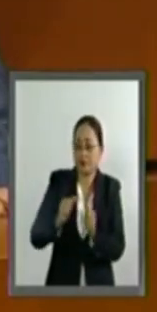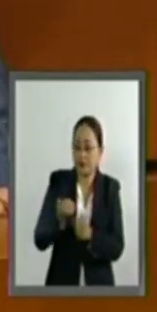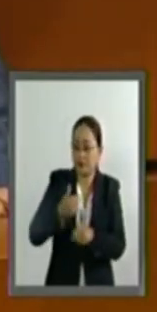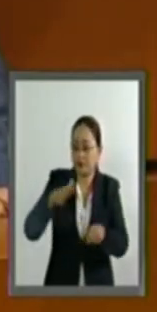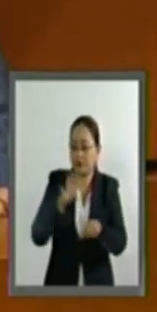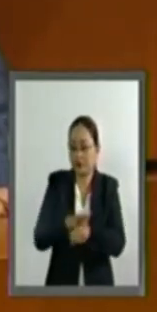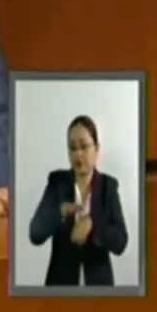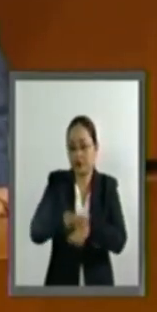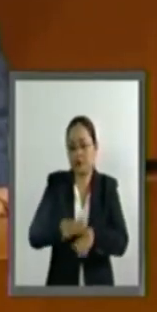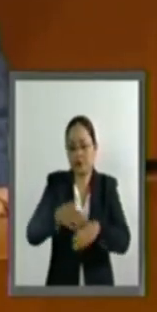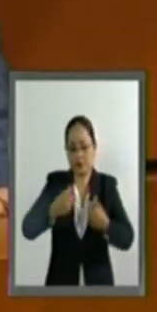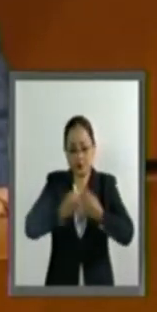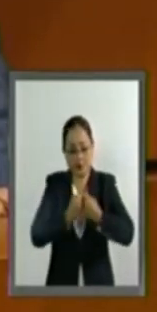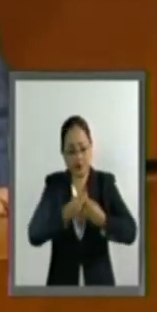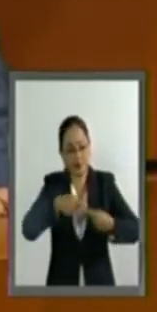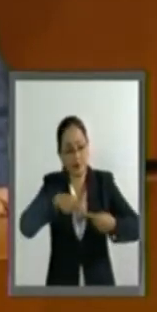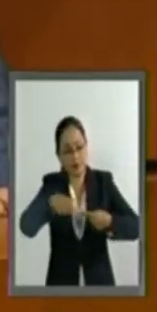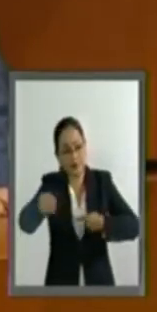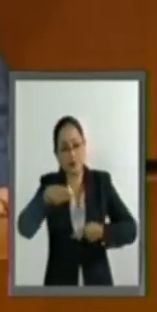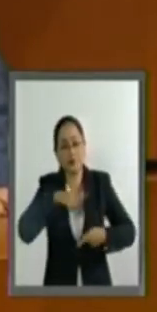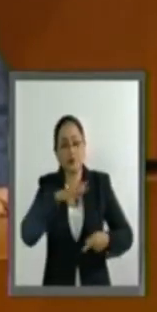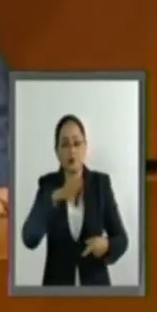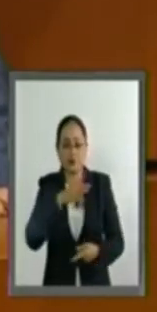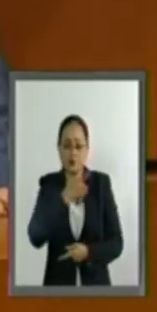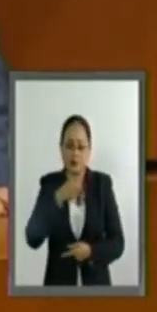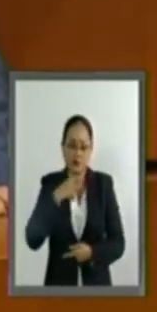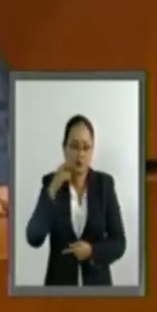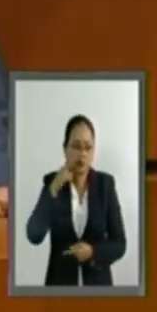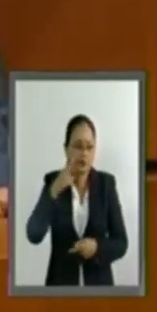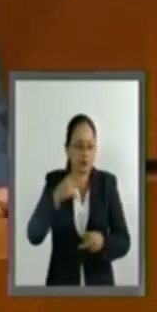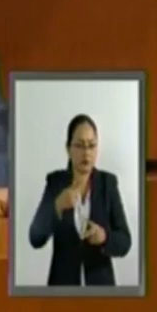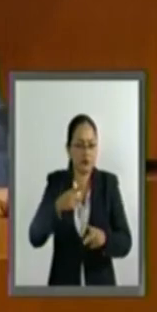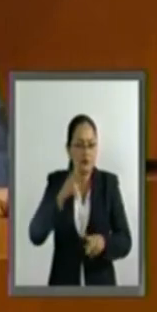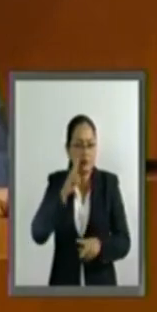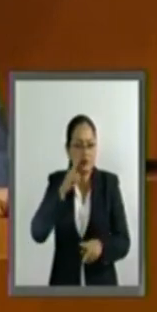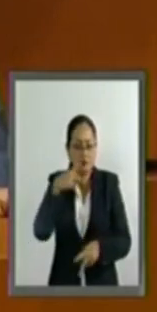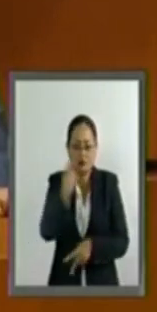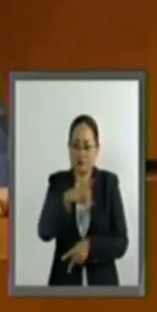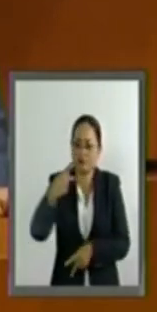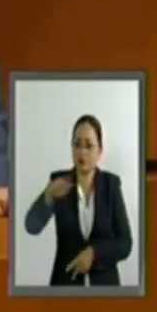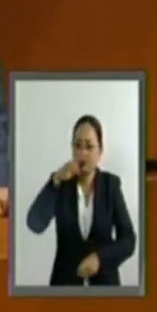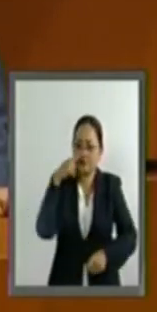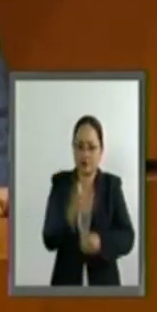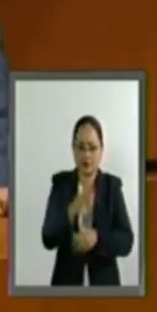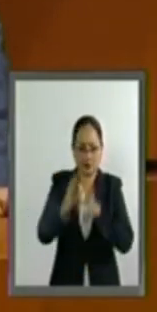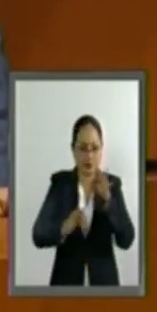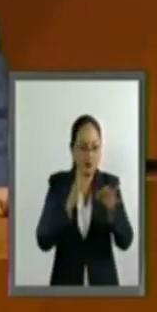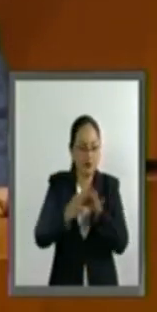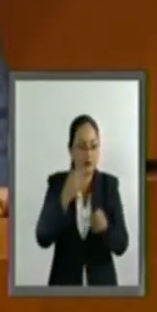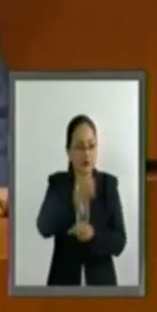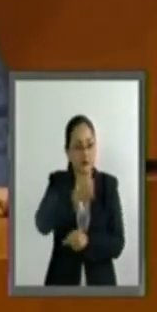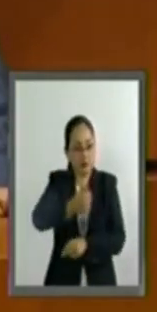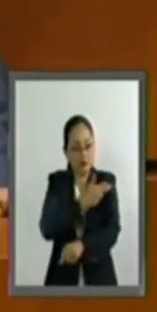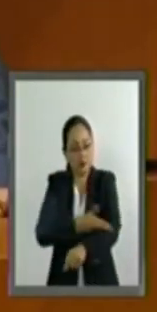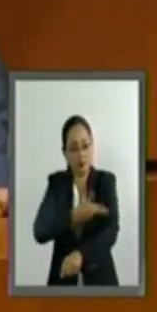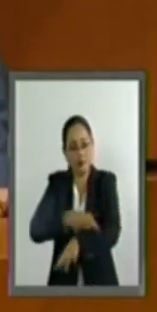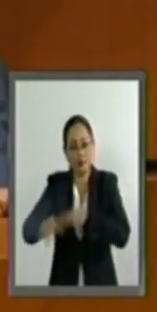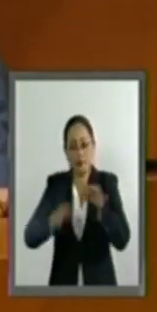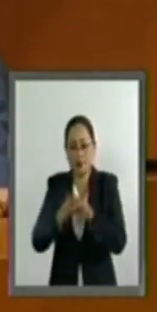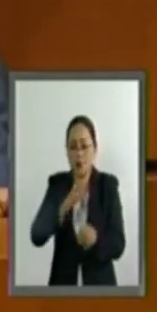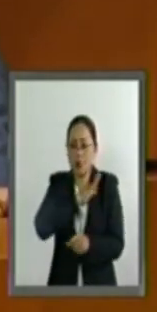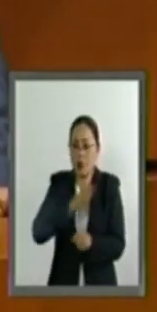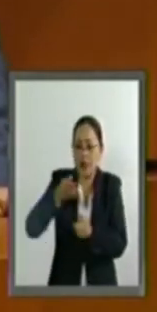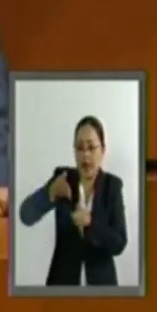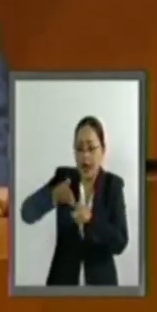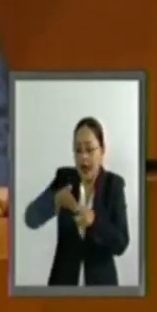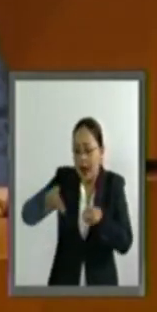General de Aduanas, para que contemplen y valoren, conforme al ámbito de sus respectivas competencias, la pertinencia de un carril